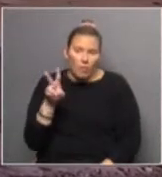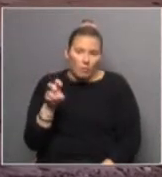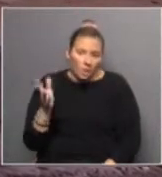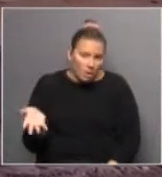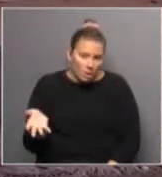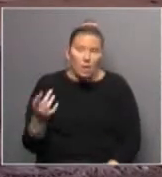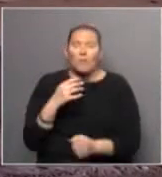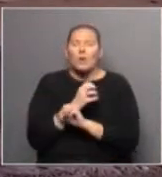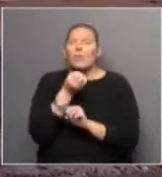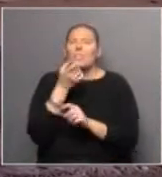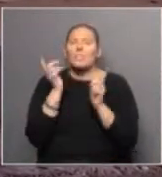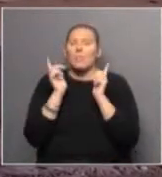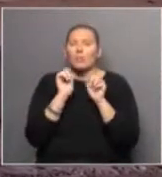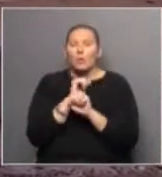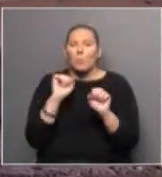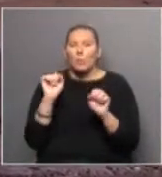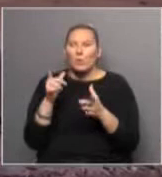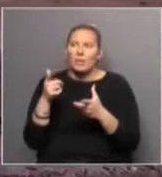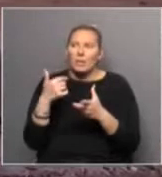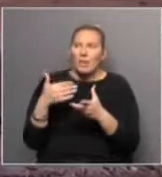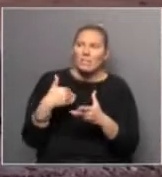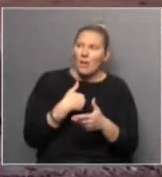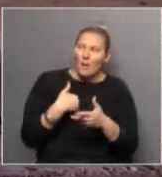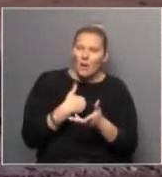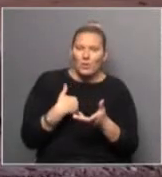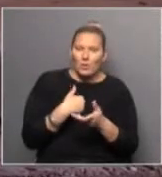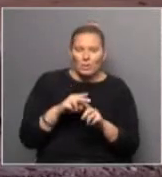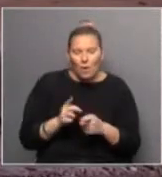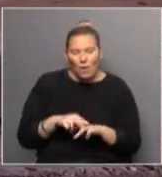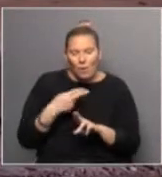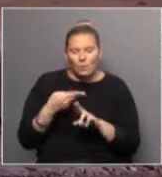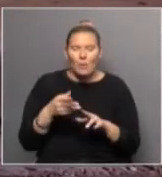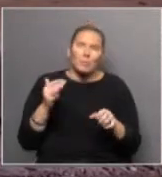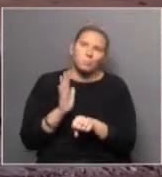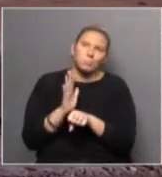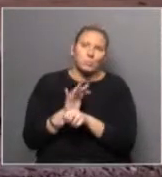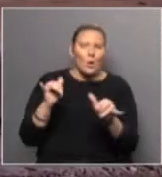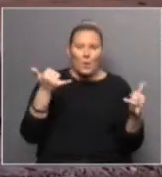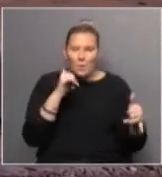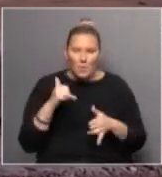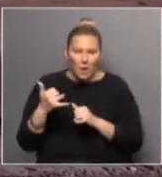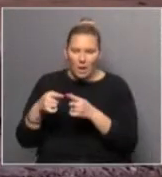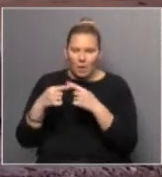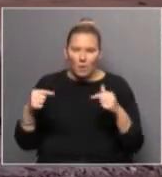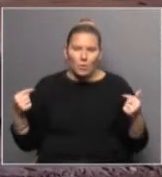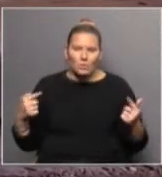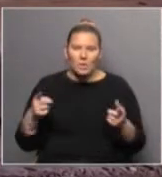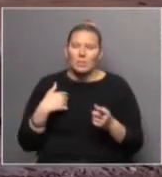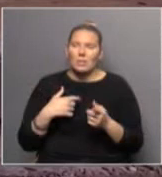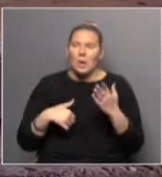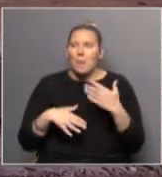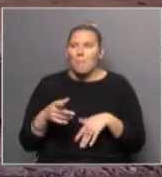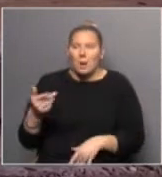fue divertido ponerse en ese papel de volver a jugar con las cosas menos